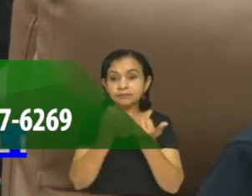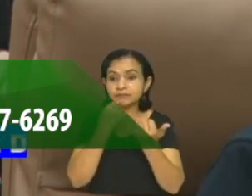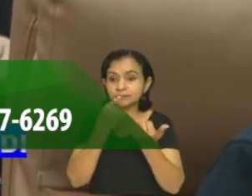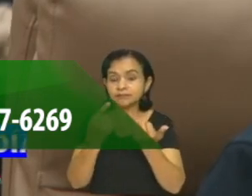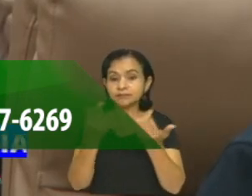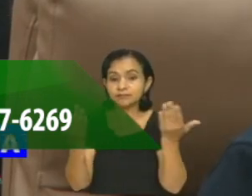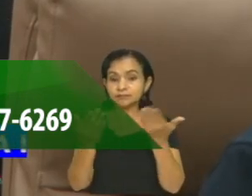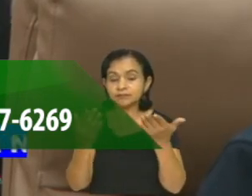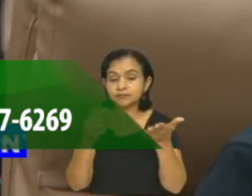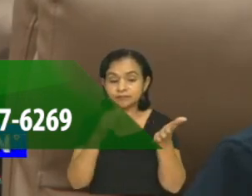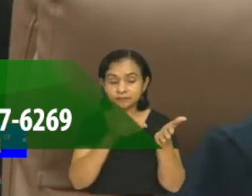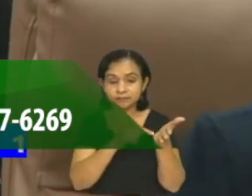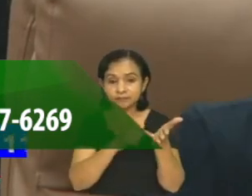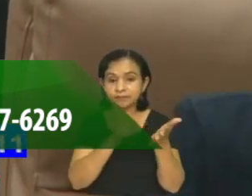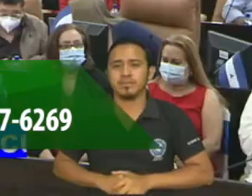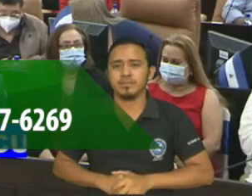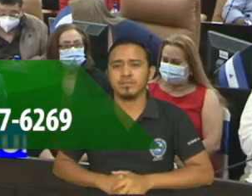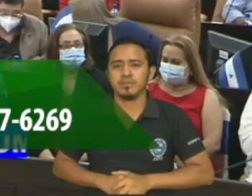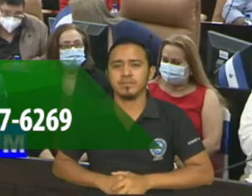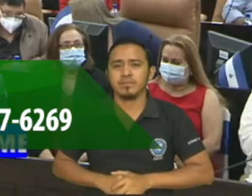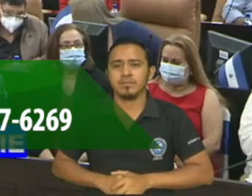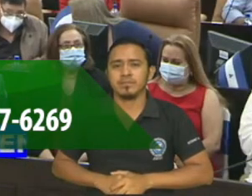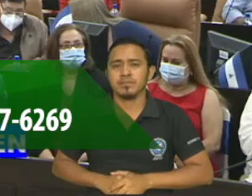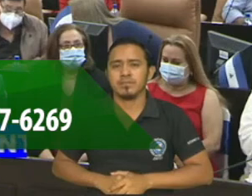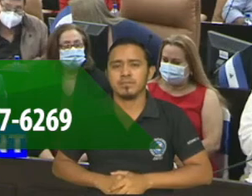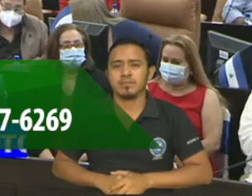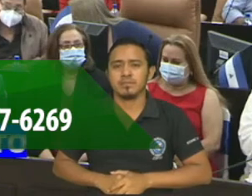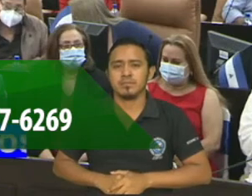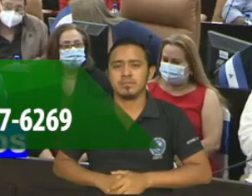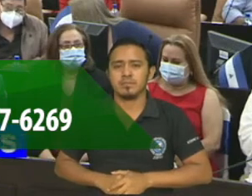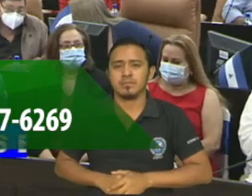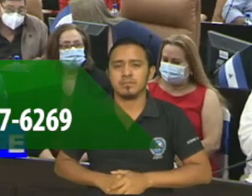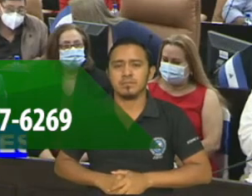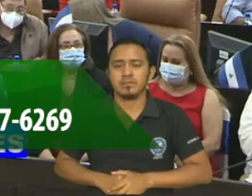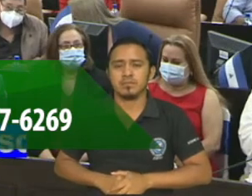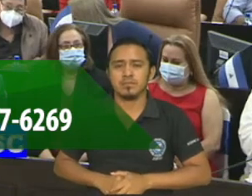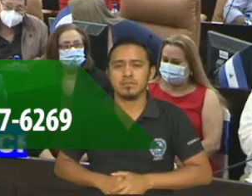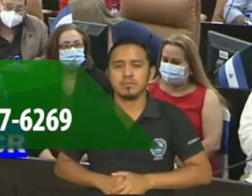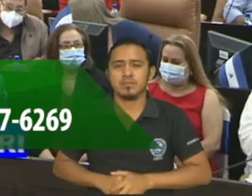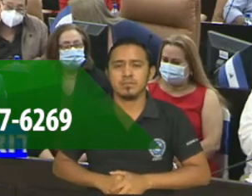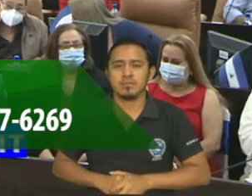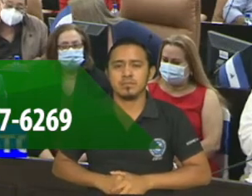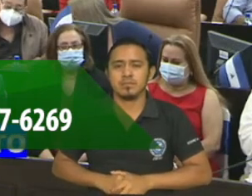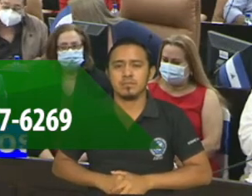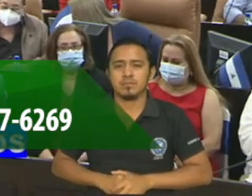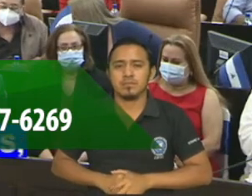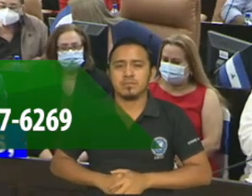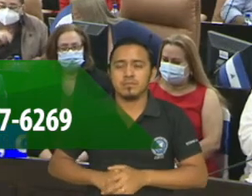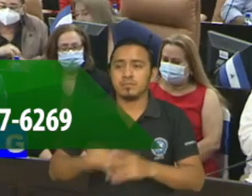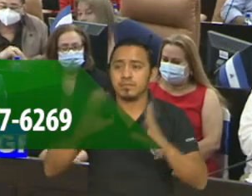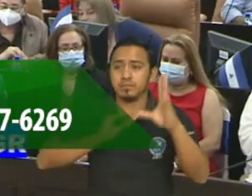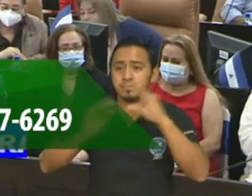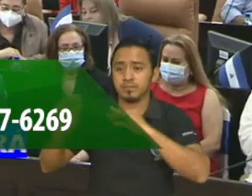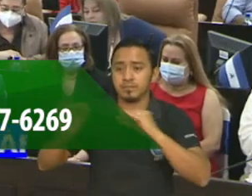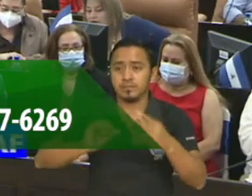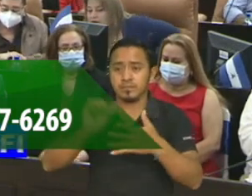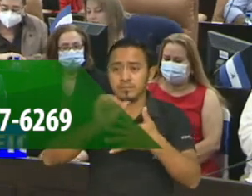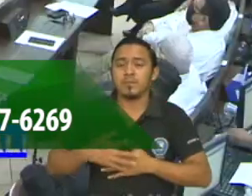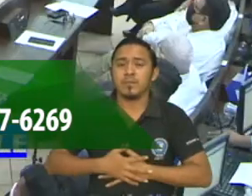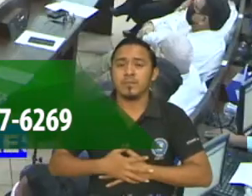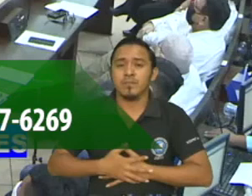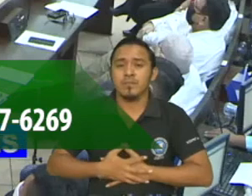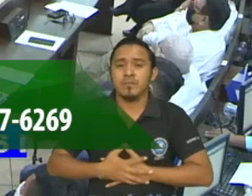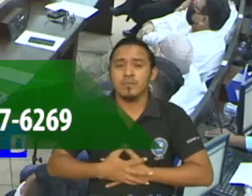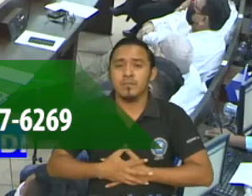enseñarle a los estudiantes la versión del partido fmln sobre la figura y legado de auto césar sandino la que según cepeda es